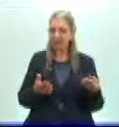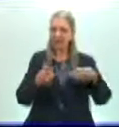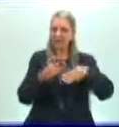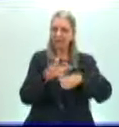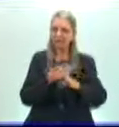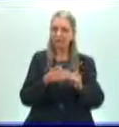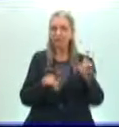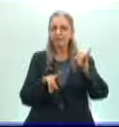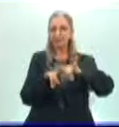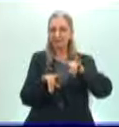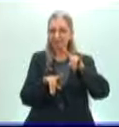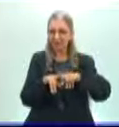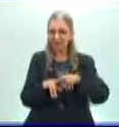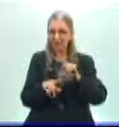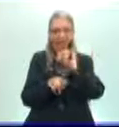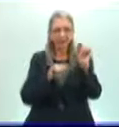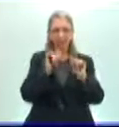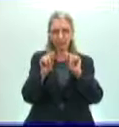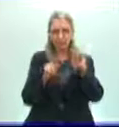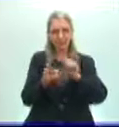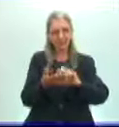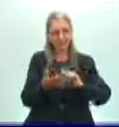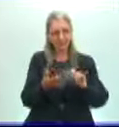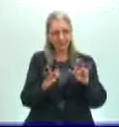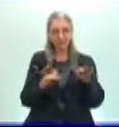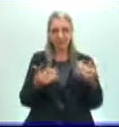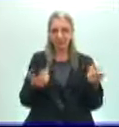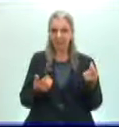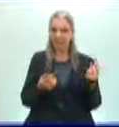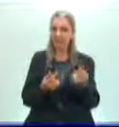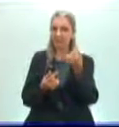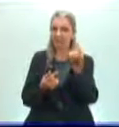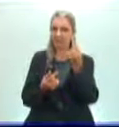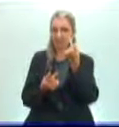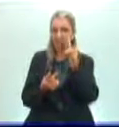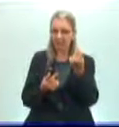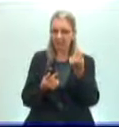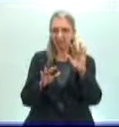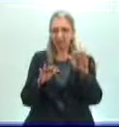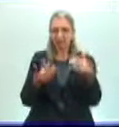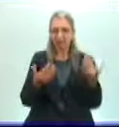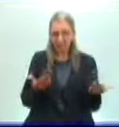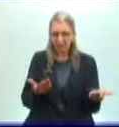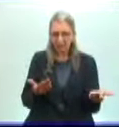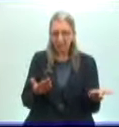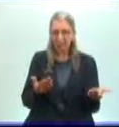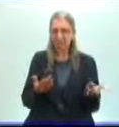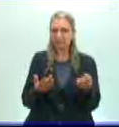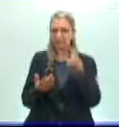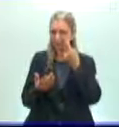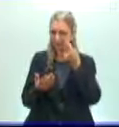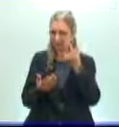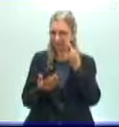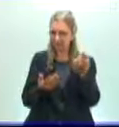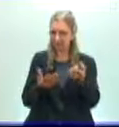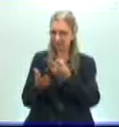escrita, debemos definir bien cuáles son los triángulos a los que pertenecen estos lados. Vamos a verlo, aquí se los estoy mostrando.